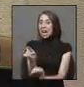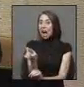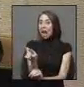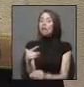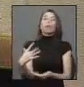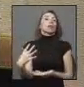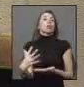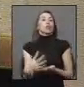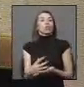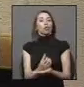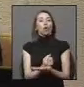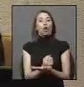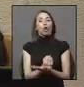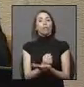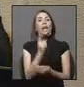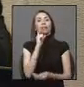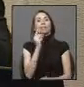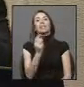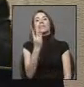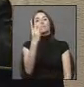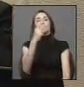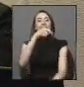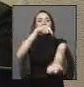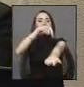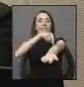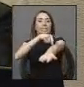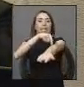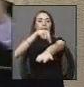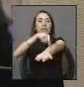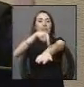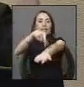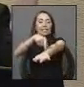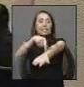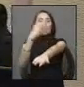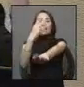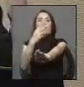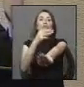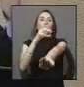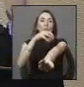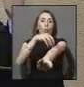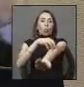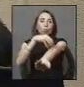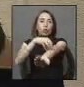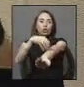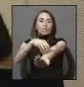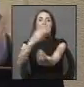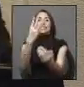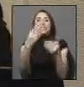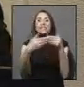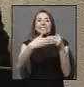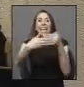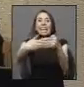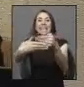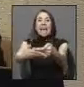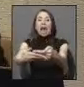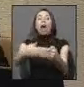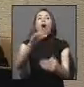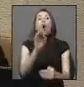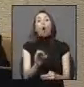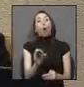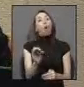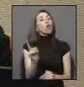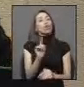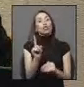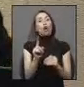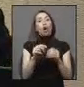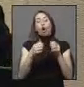lograba constituirse en 3 regiones contiguas o en 8 regiones del país en